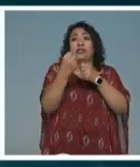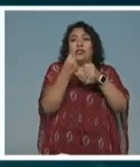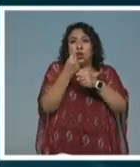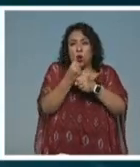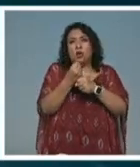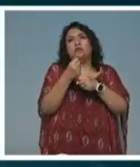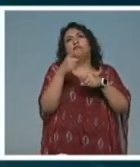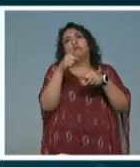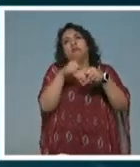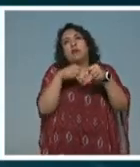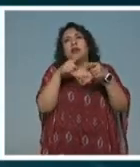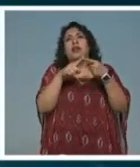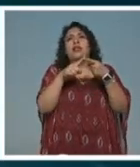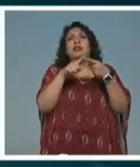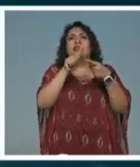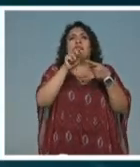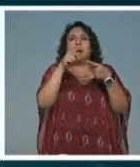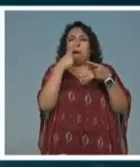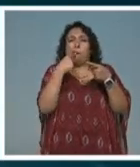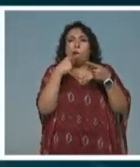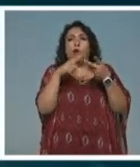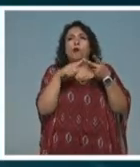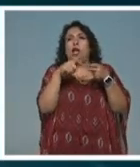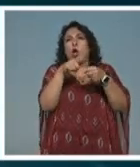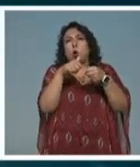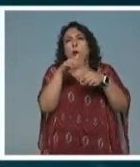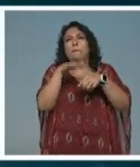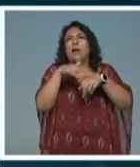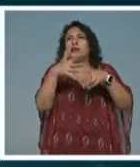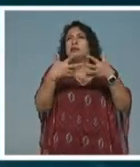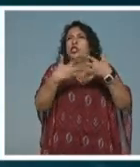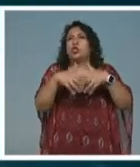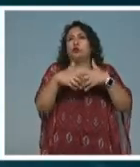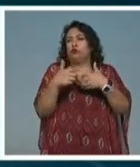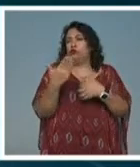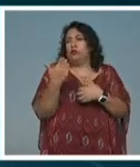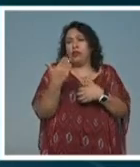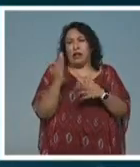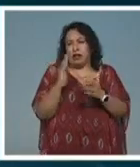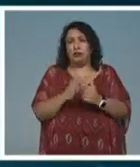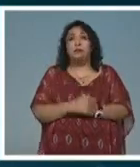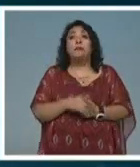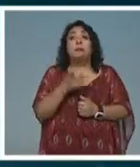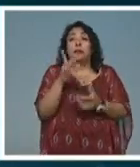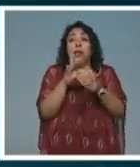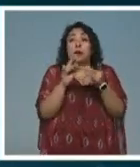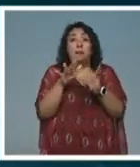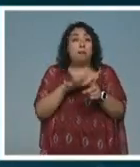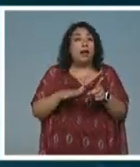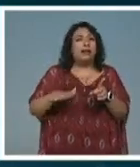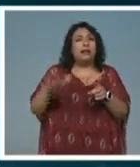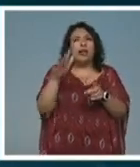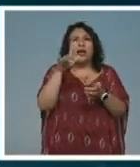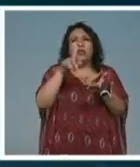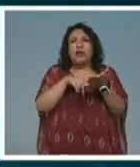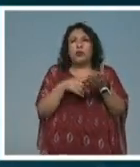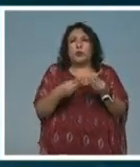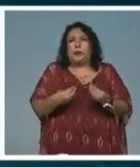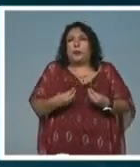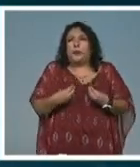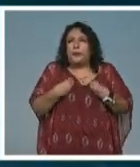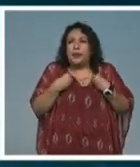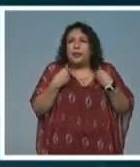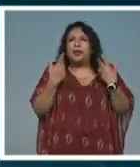de colores como el terracota a tonalidades más industriales recientemente. Describe sus paisajes cargados de